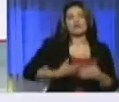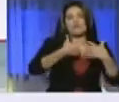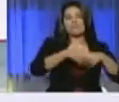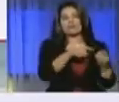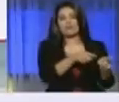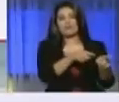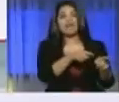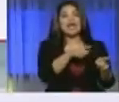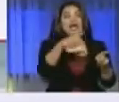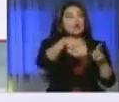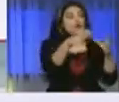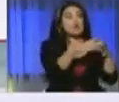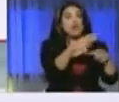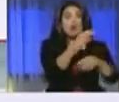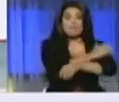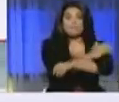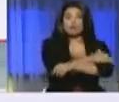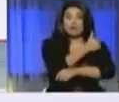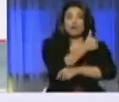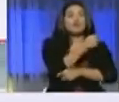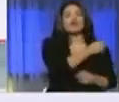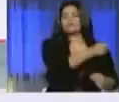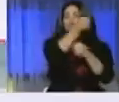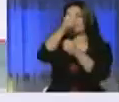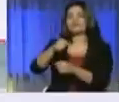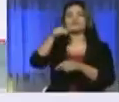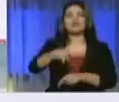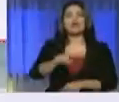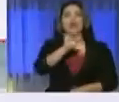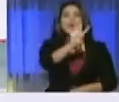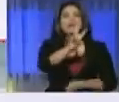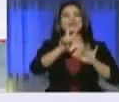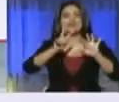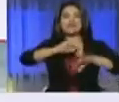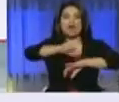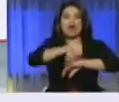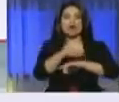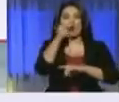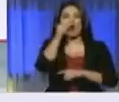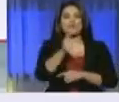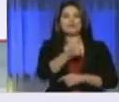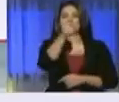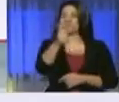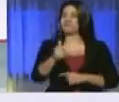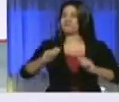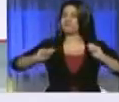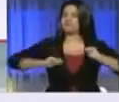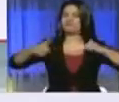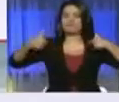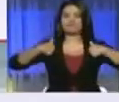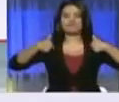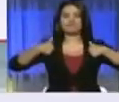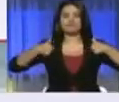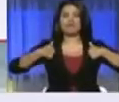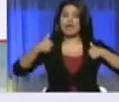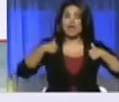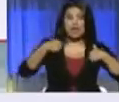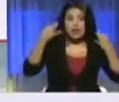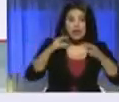Carmona Estanga presidente aquí por 47 horas, presidente de facto, golpista,